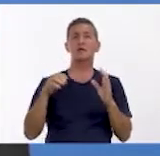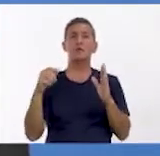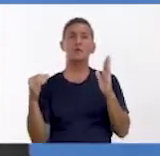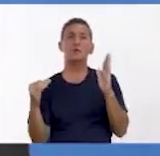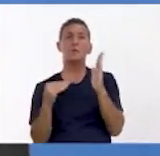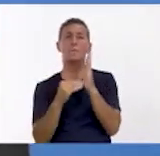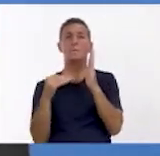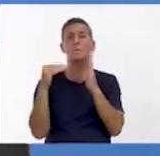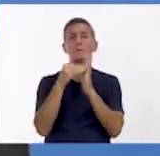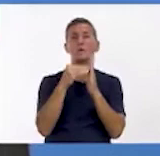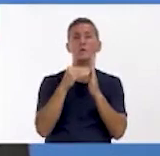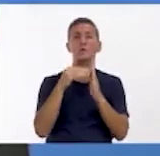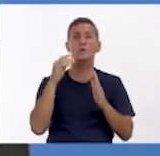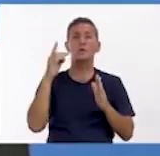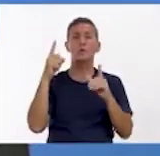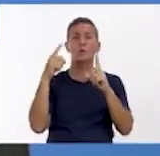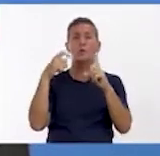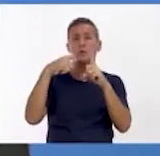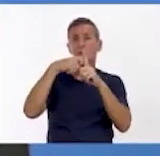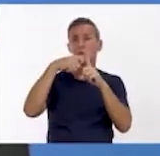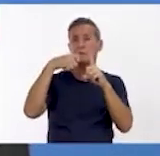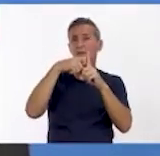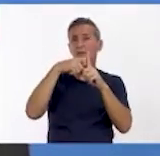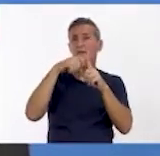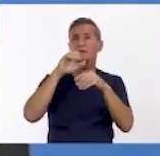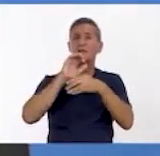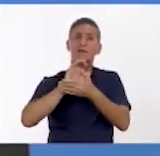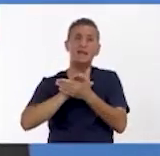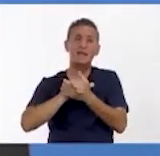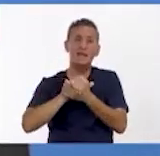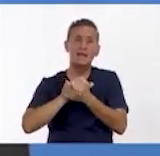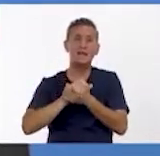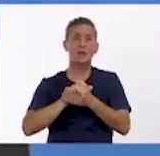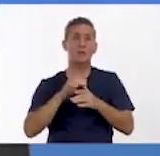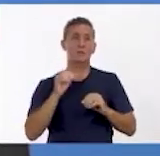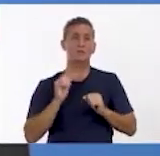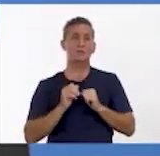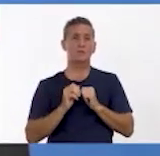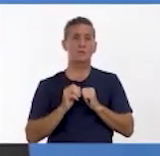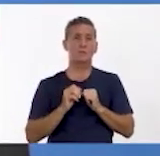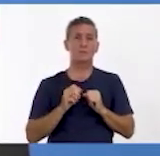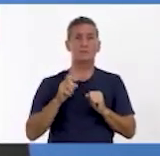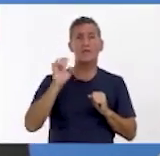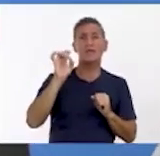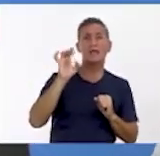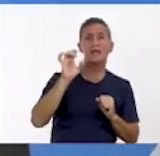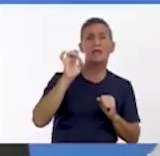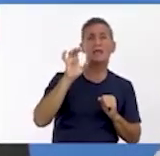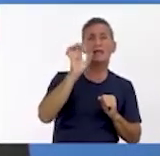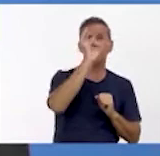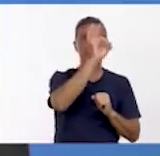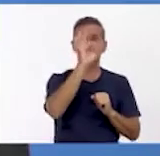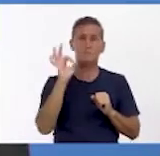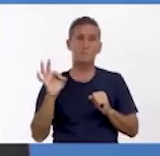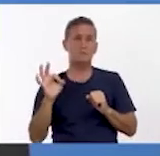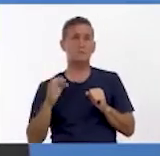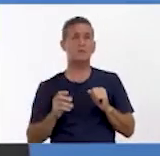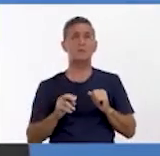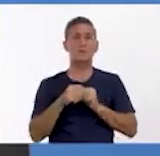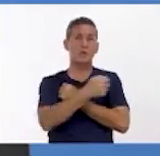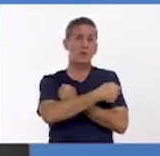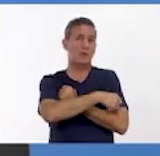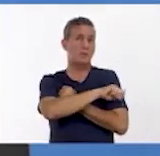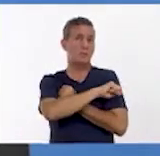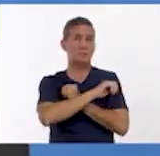la menor población, el 15% aproximadamente de la población mundial. Tienen además un menor número de